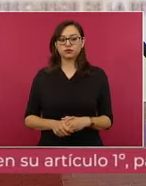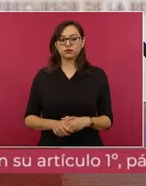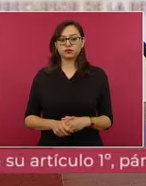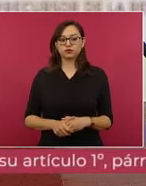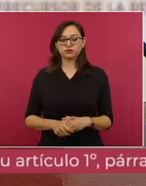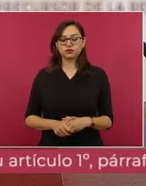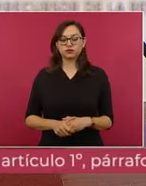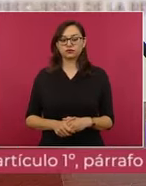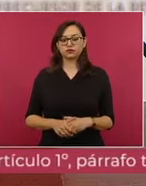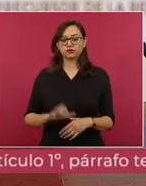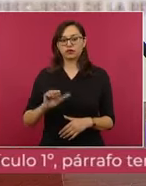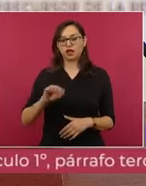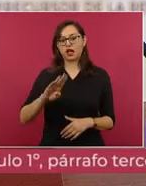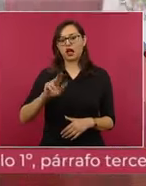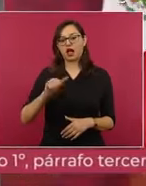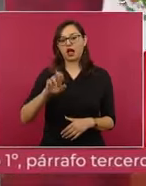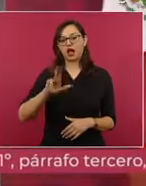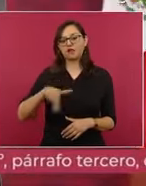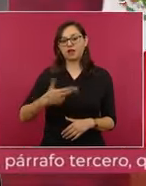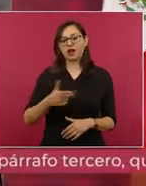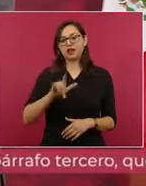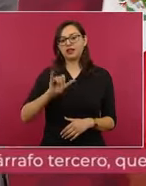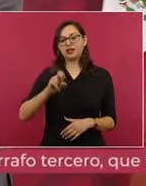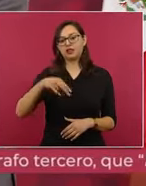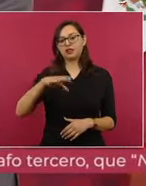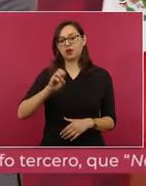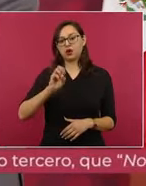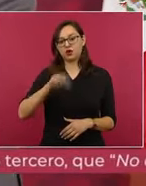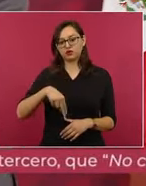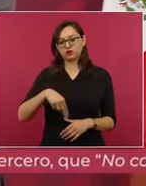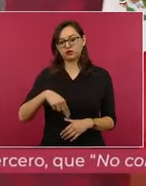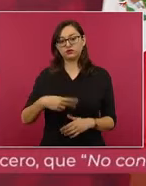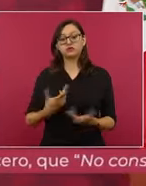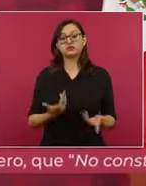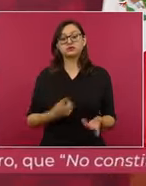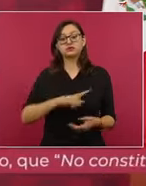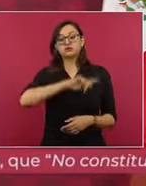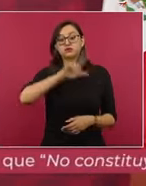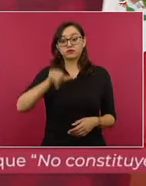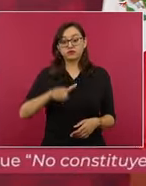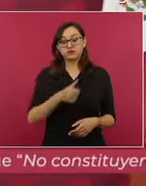Abraham Lincoln, nunca. Cuando lo asesinan,